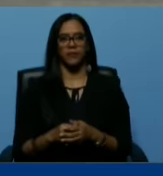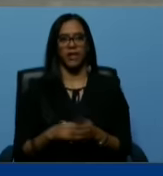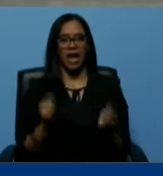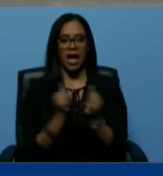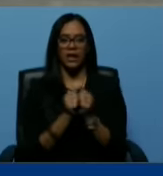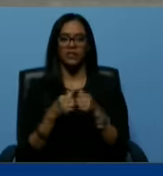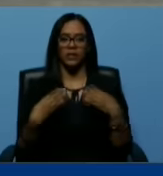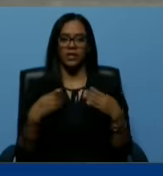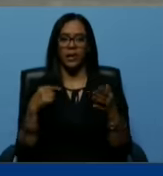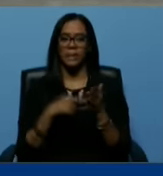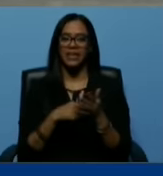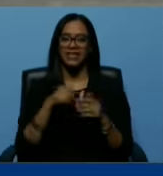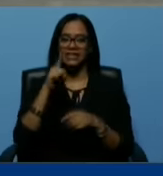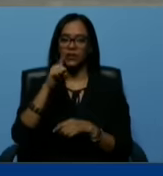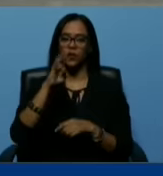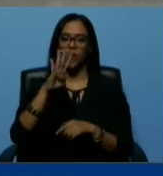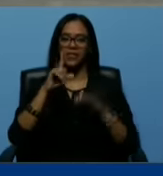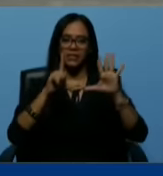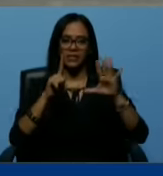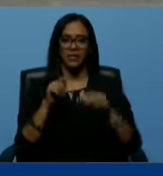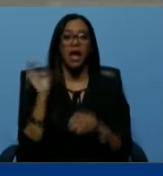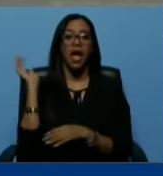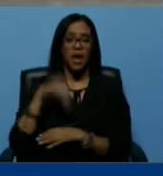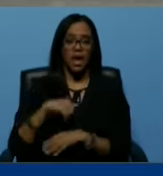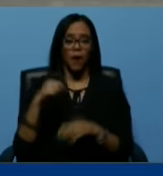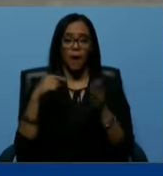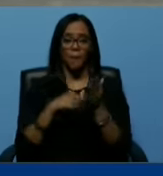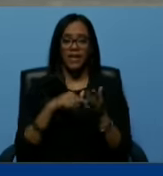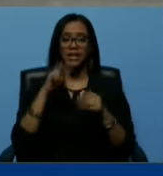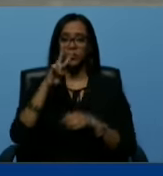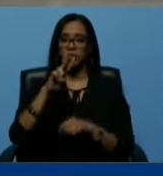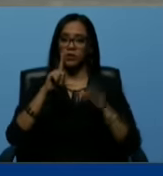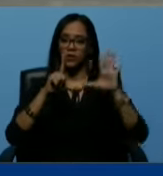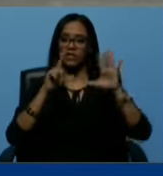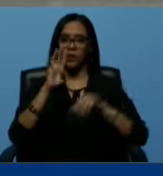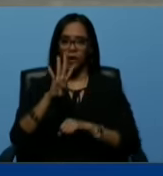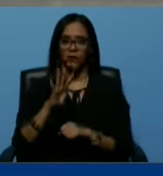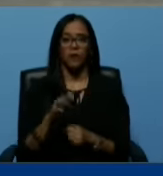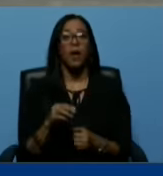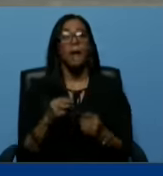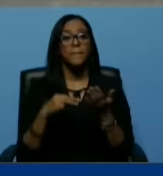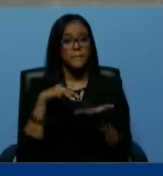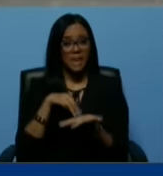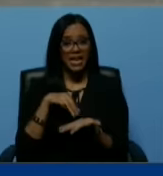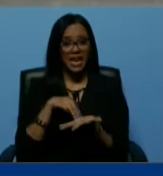Anzoátegui, 1.147. Aragua, 1.274. Miranda,